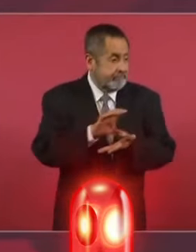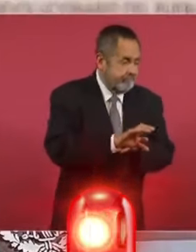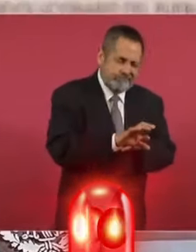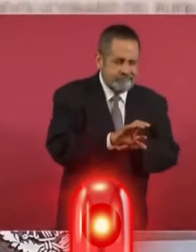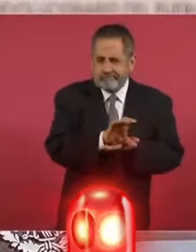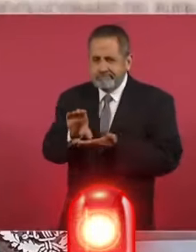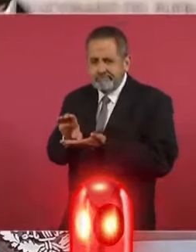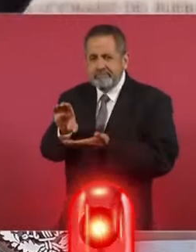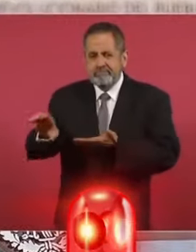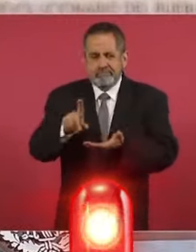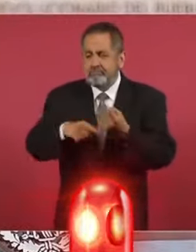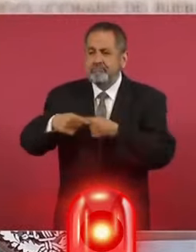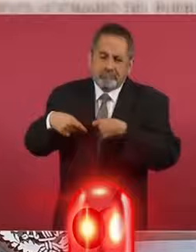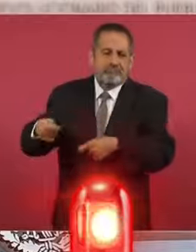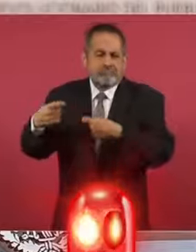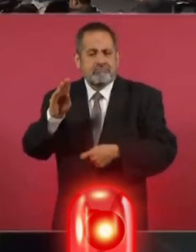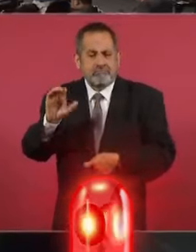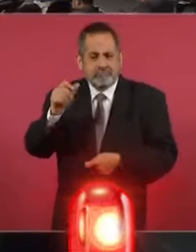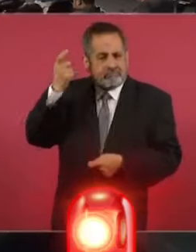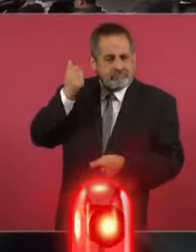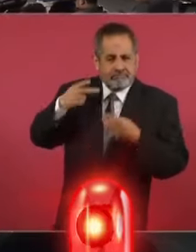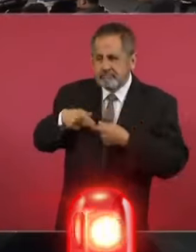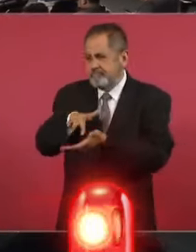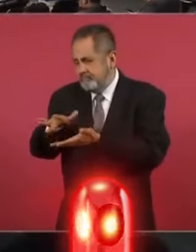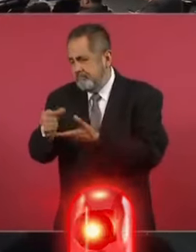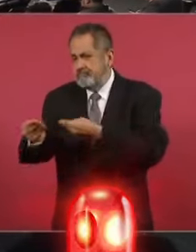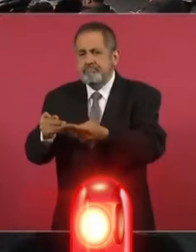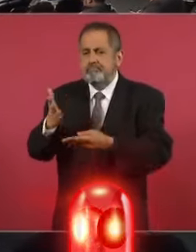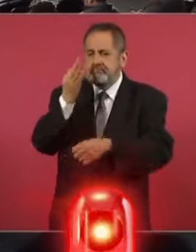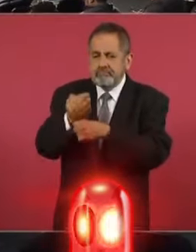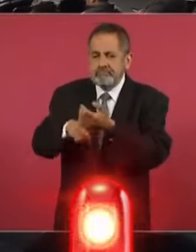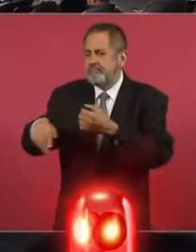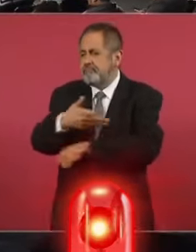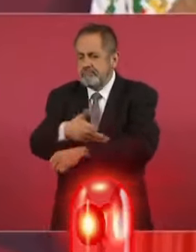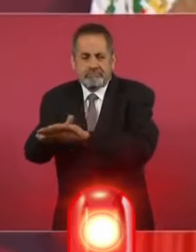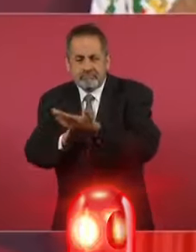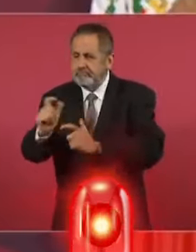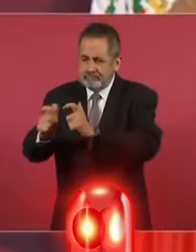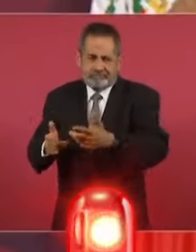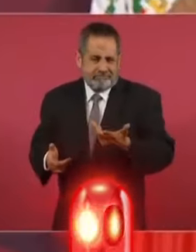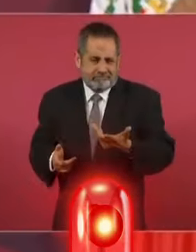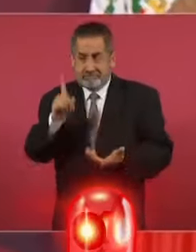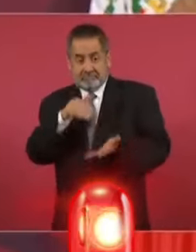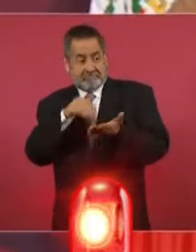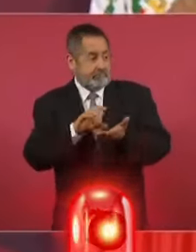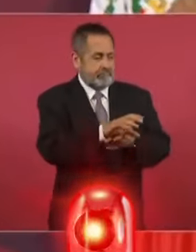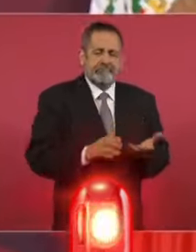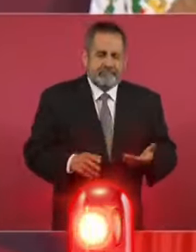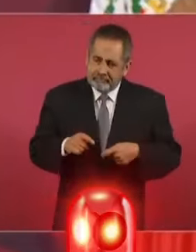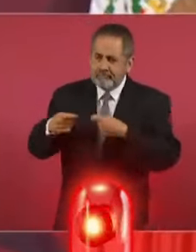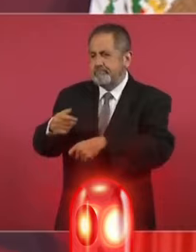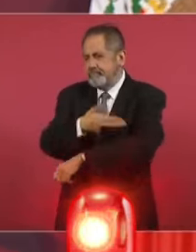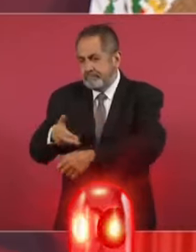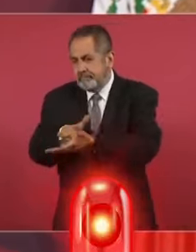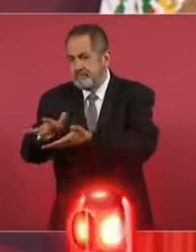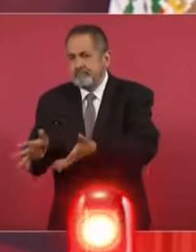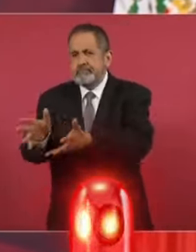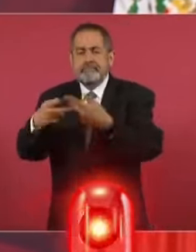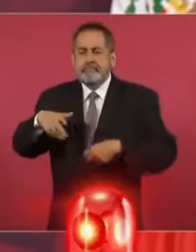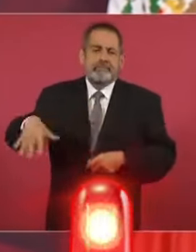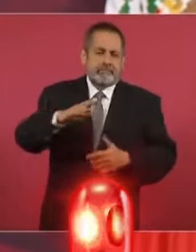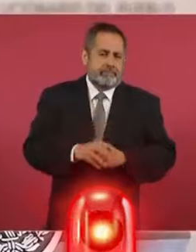utilizar para seguir otorgando becas a la gente, a los estudiantes de familias humildes, para el pueblo, para el bienestar de la